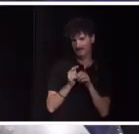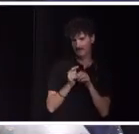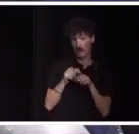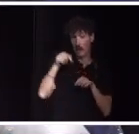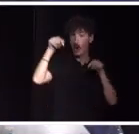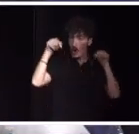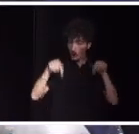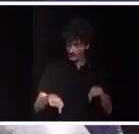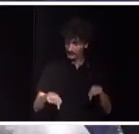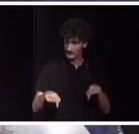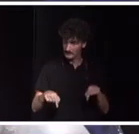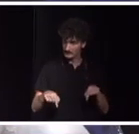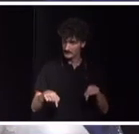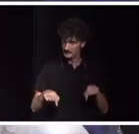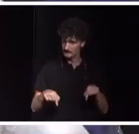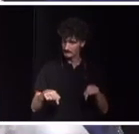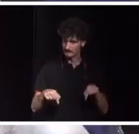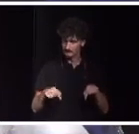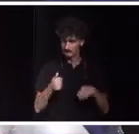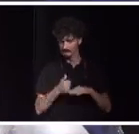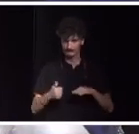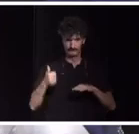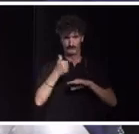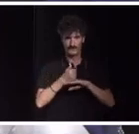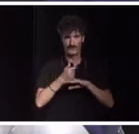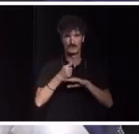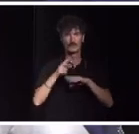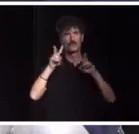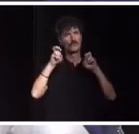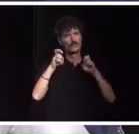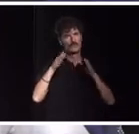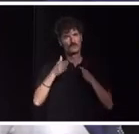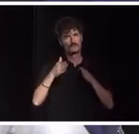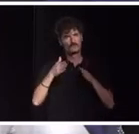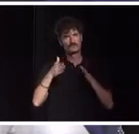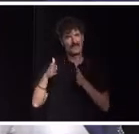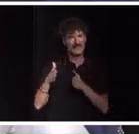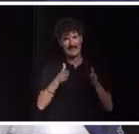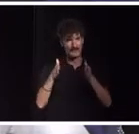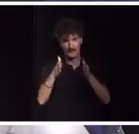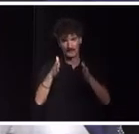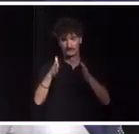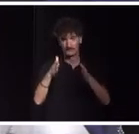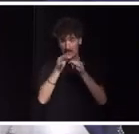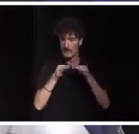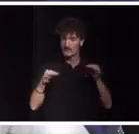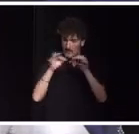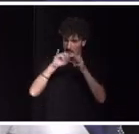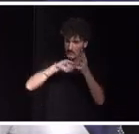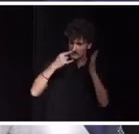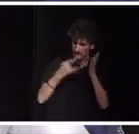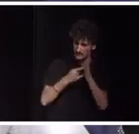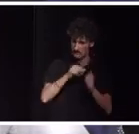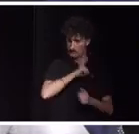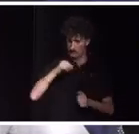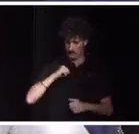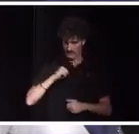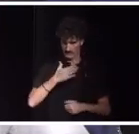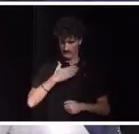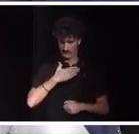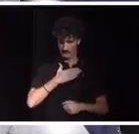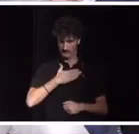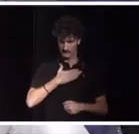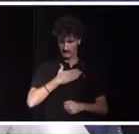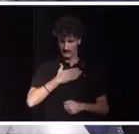hoy hay que afianzar un nuevo rumbo, un rumbo en el que Podemos marque una estrategia propia, que no pase por